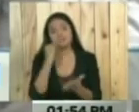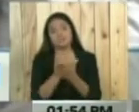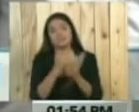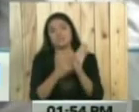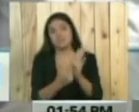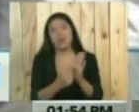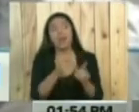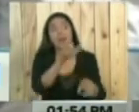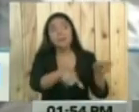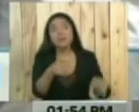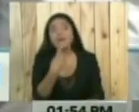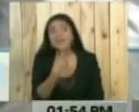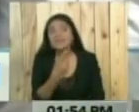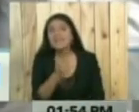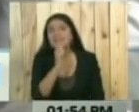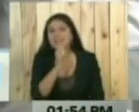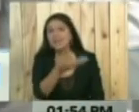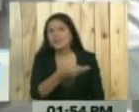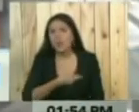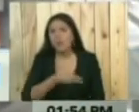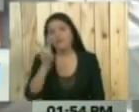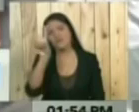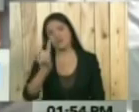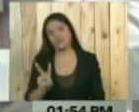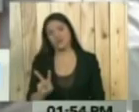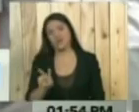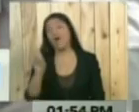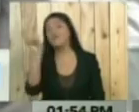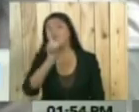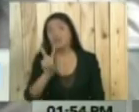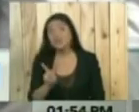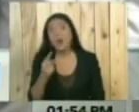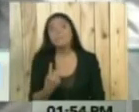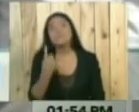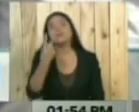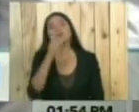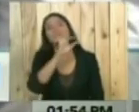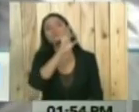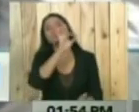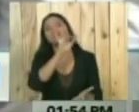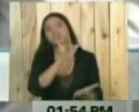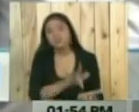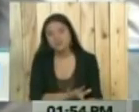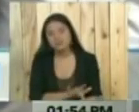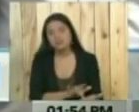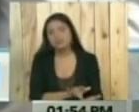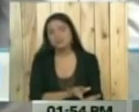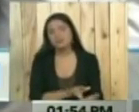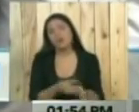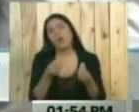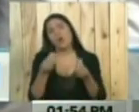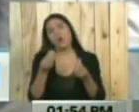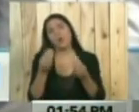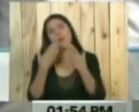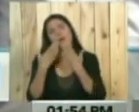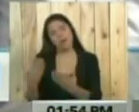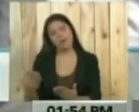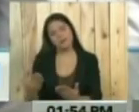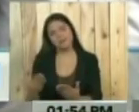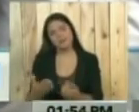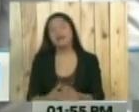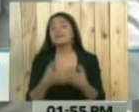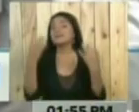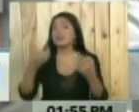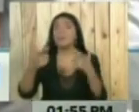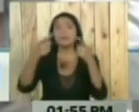la gente han dicho que han venido de Venezuela. Eso quiere decir que fue Venezuela que llegó primero. Entonces, no hay forma de agradecer eso. Como siempre el presidente